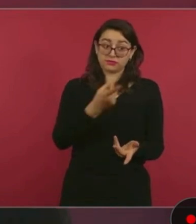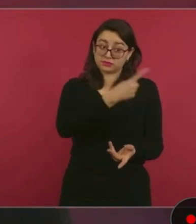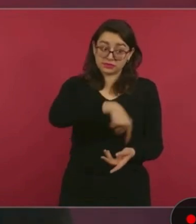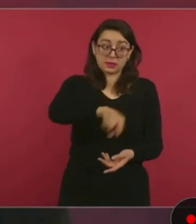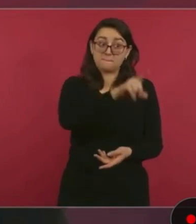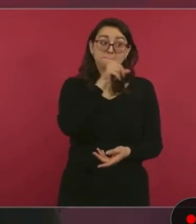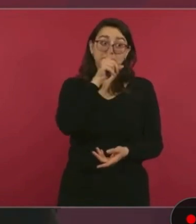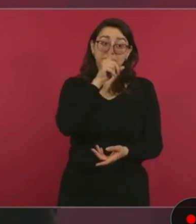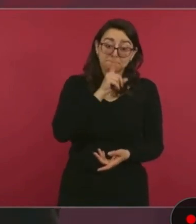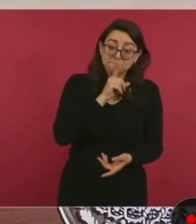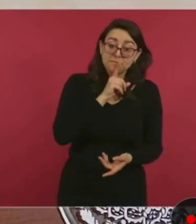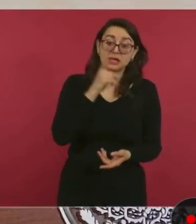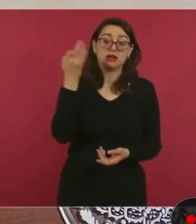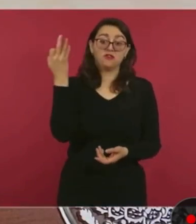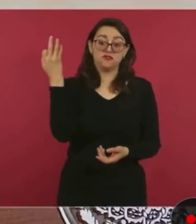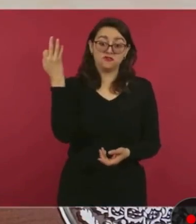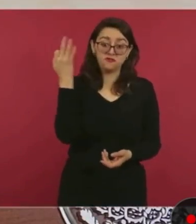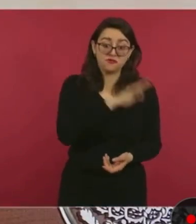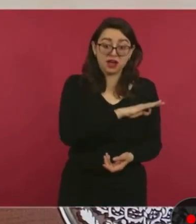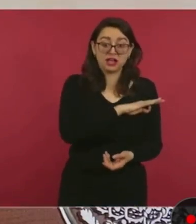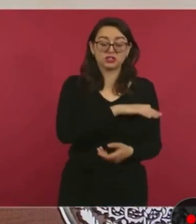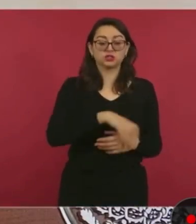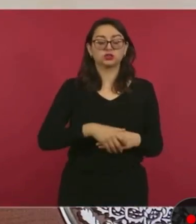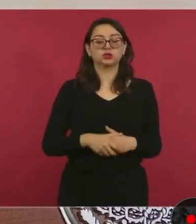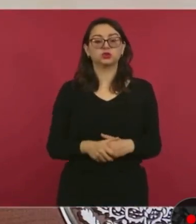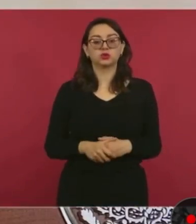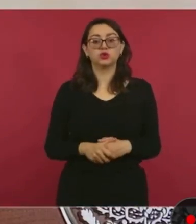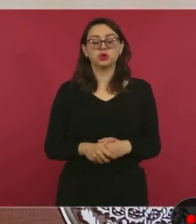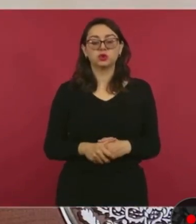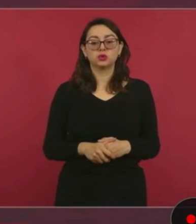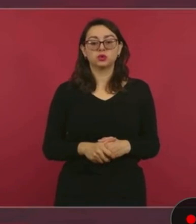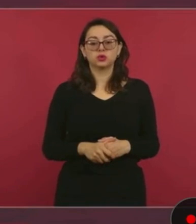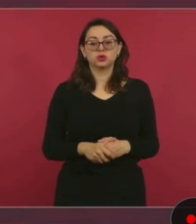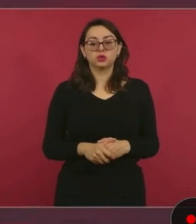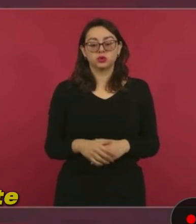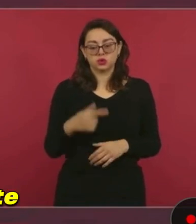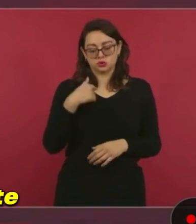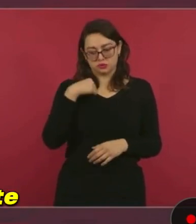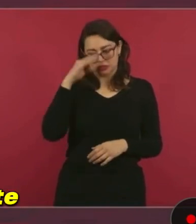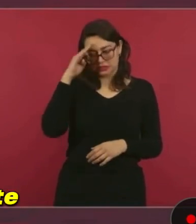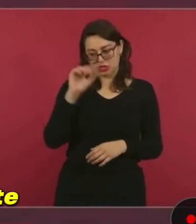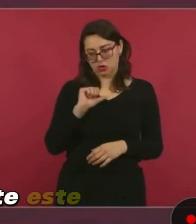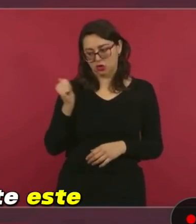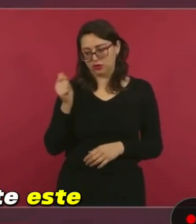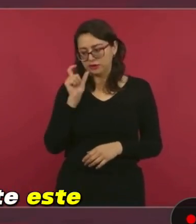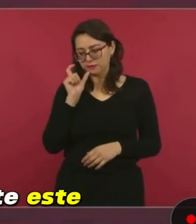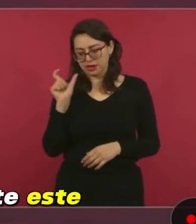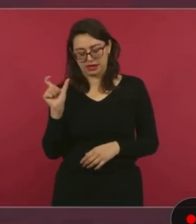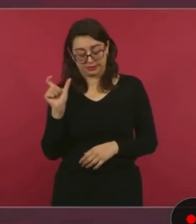falsarios. Me tardé porque iba yo a decir algo más fuerte.